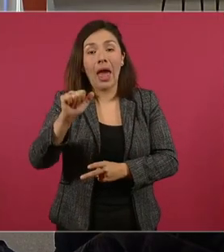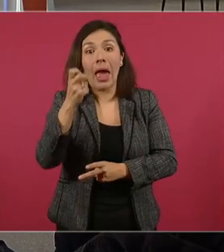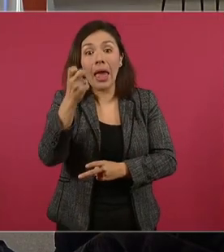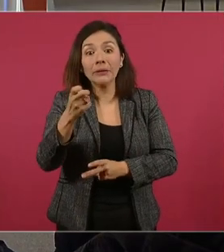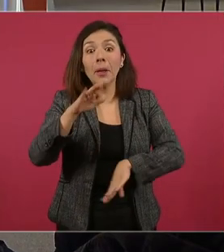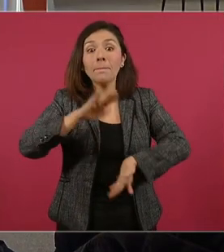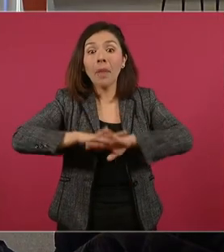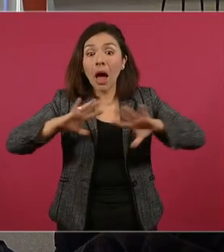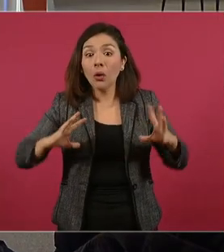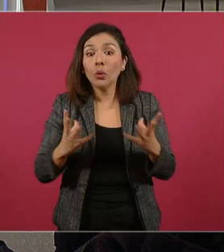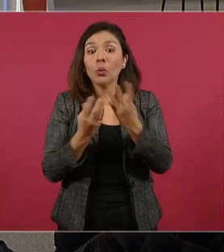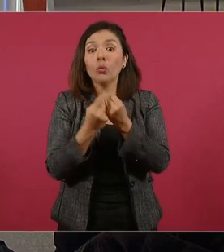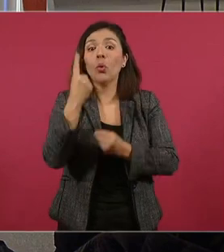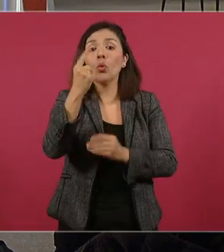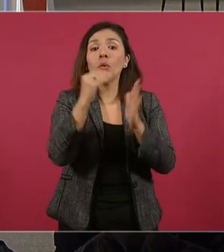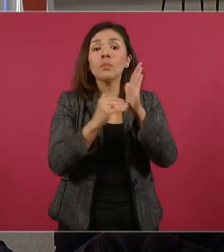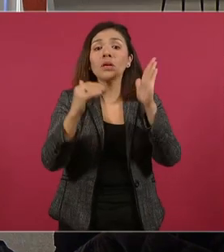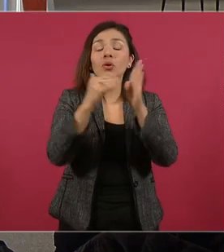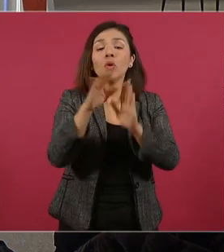en